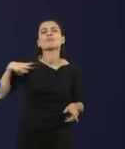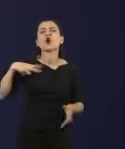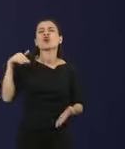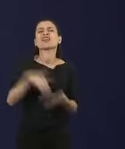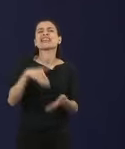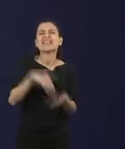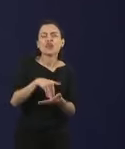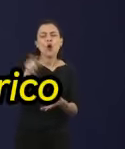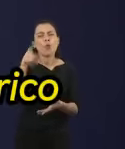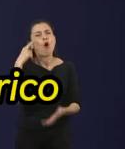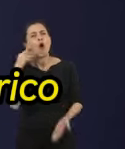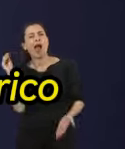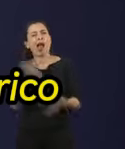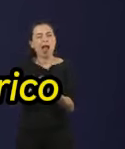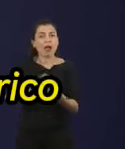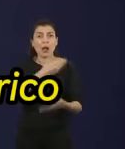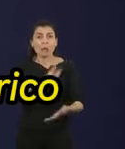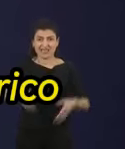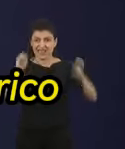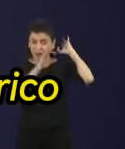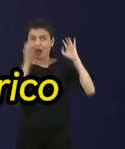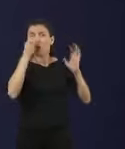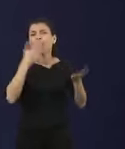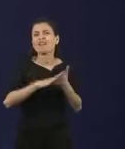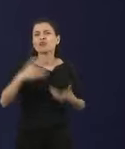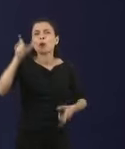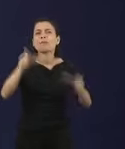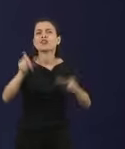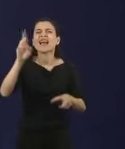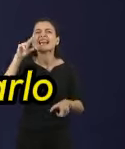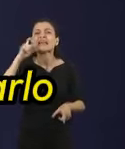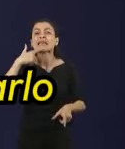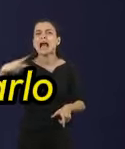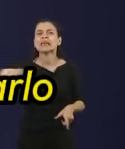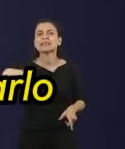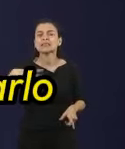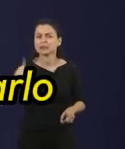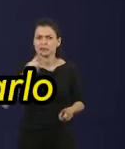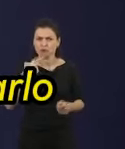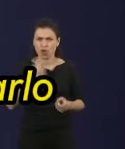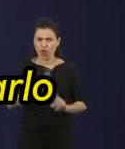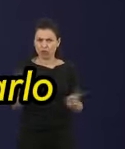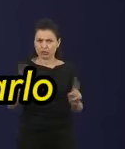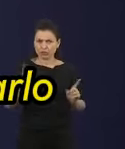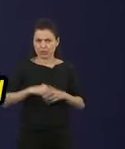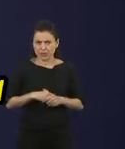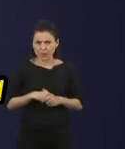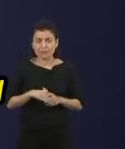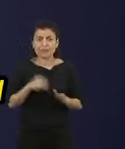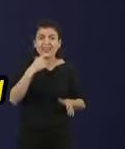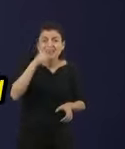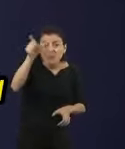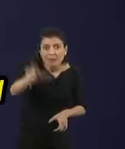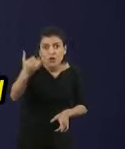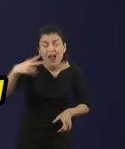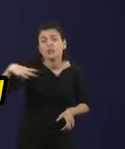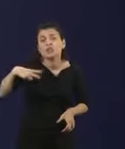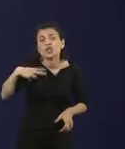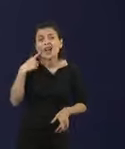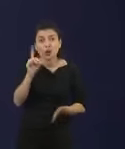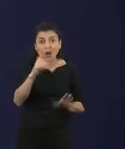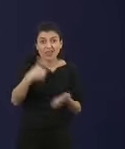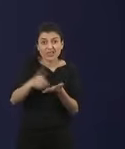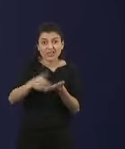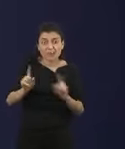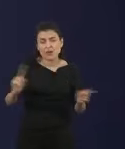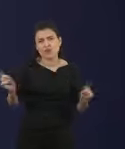eso no lo dice el presidente de todas maneras el rico no tiene no hay por qué discriminar versus cualquier otra persona